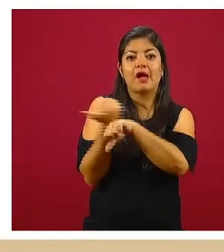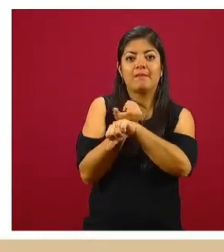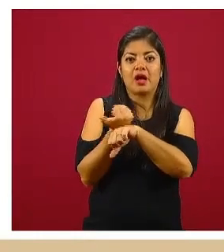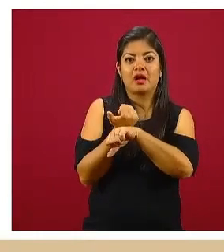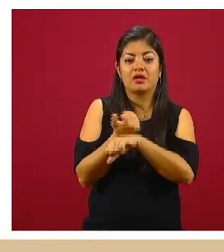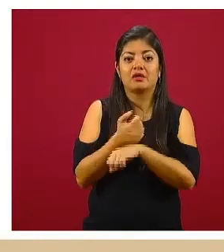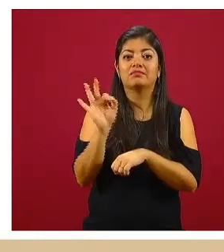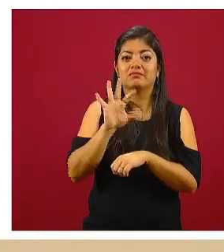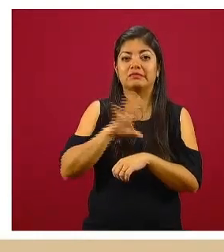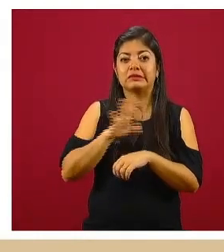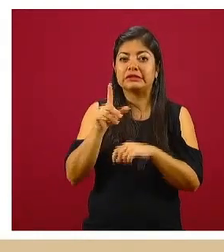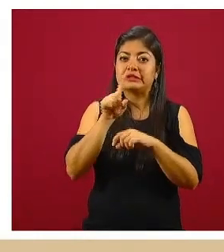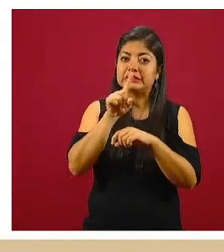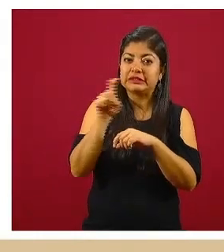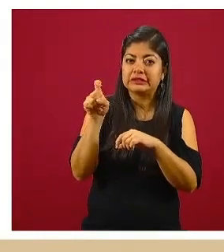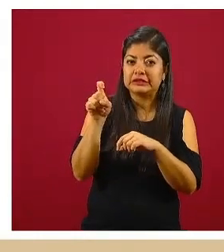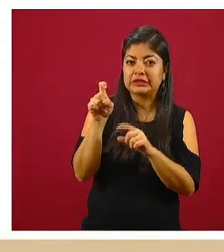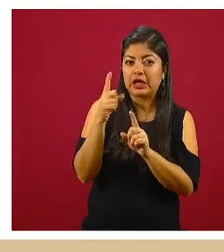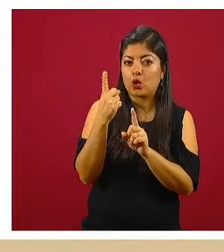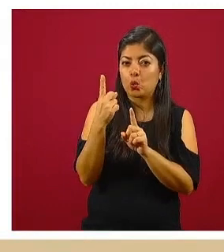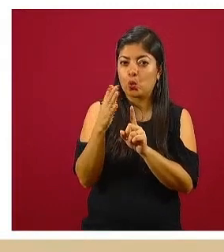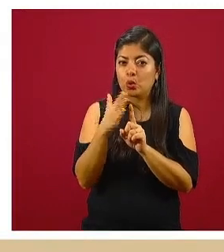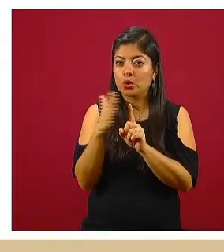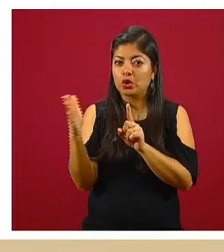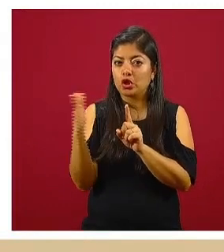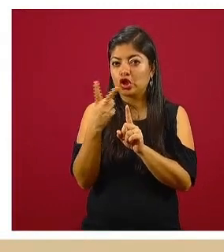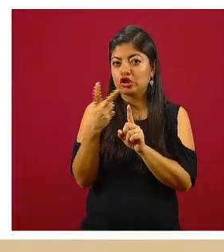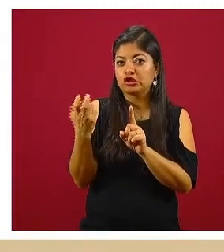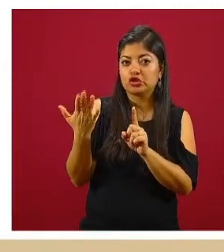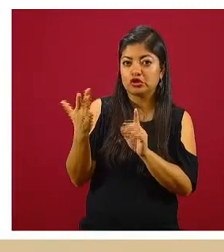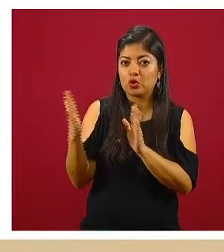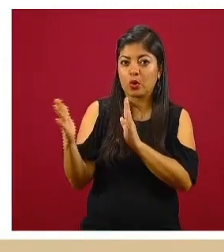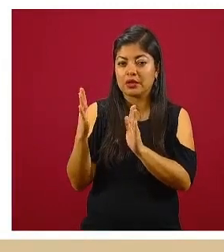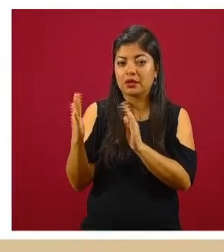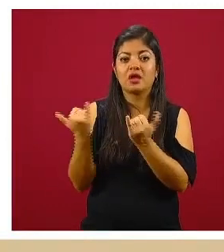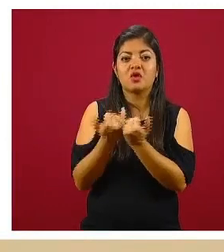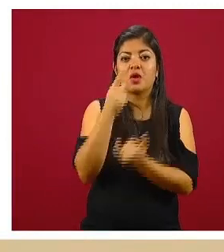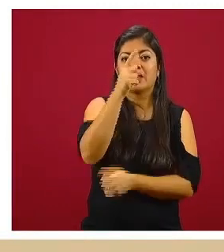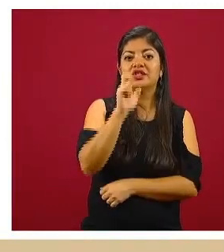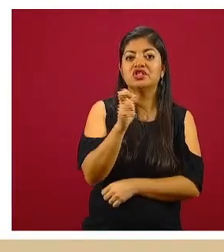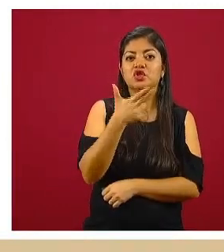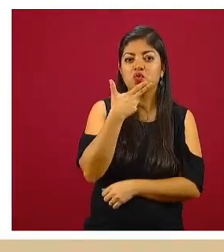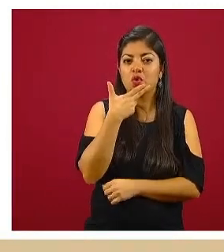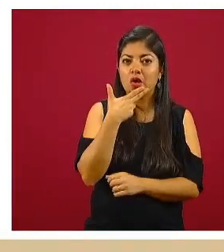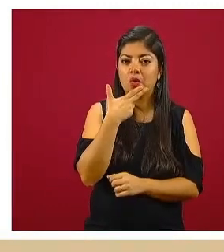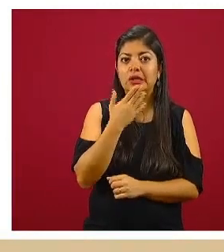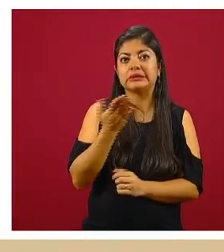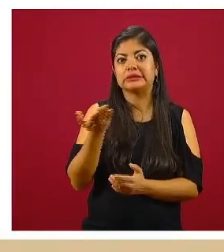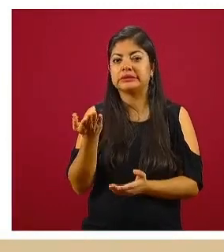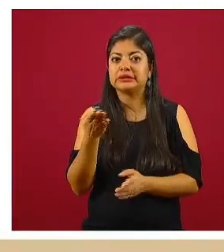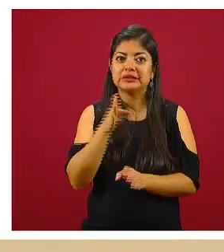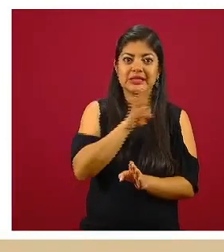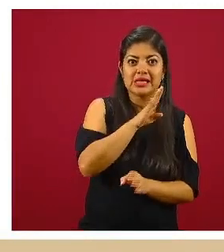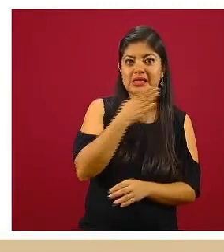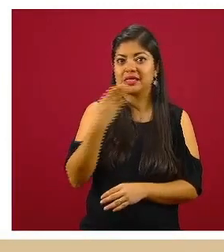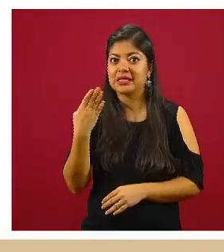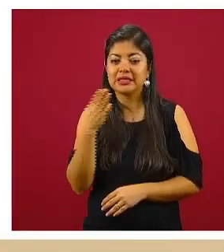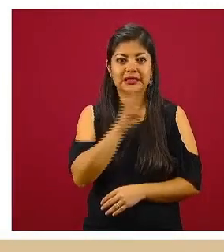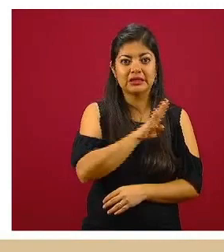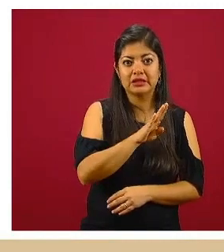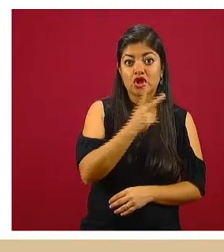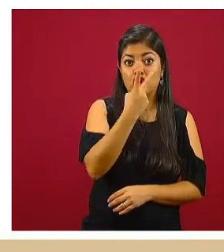decir que tiene entre 101 y hasta 250 casos. Lo mismo Chihuahua ha estado variando, de repente más de